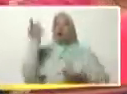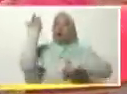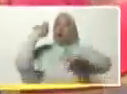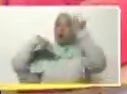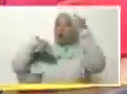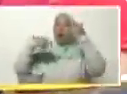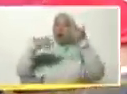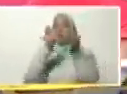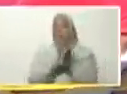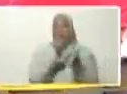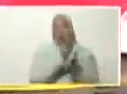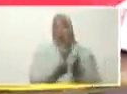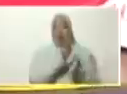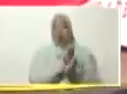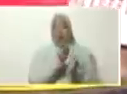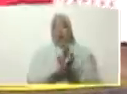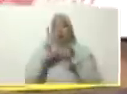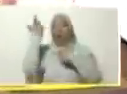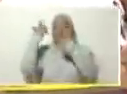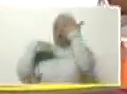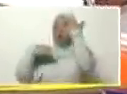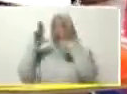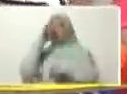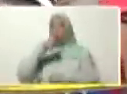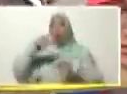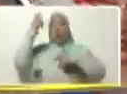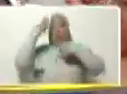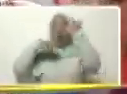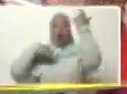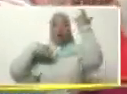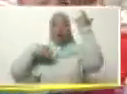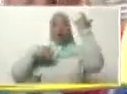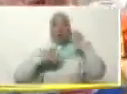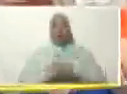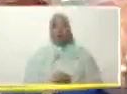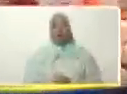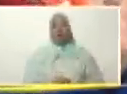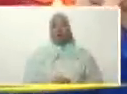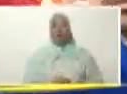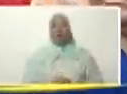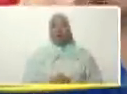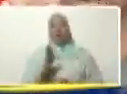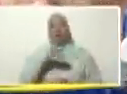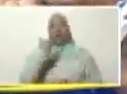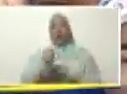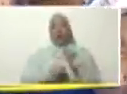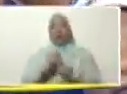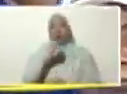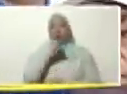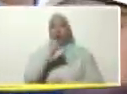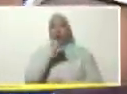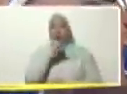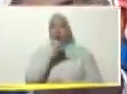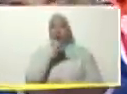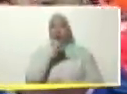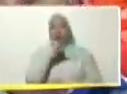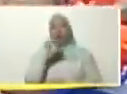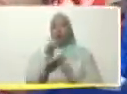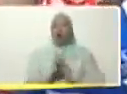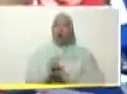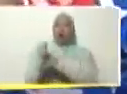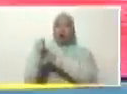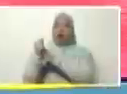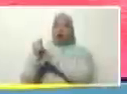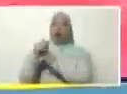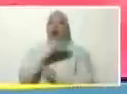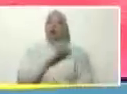chavismo light, con el chavismo sin Chávez. Pero este pueblo nunca abandonó a su líder, a